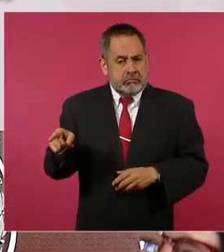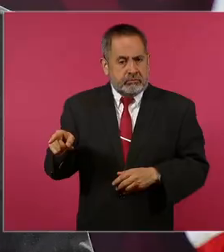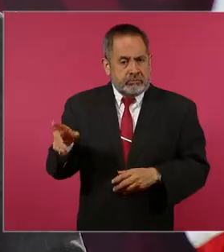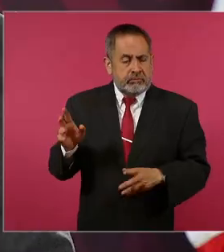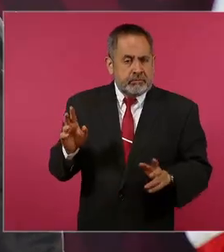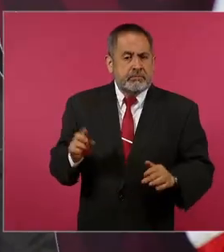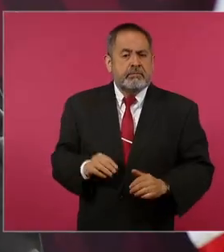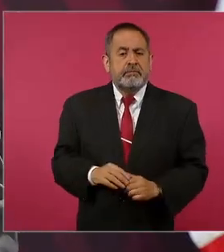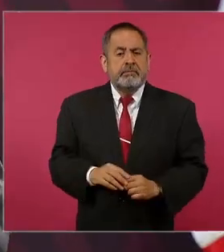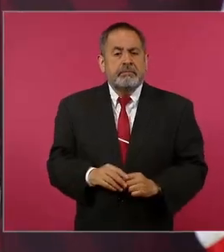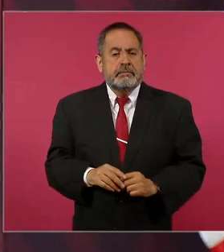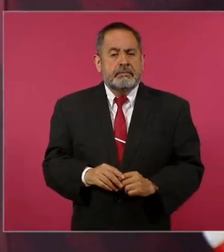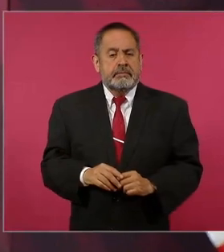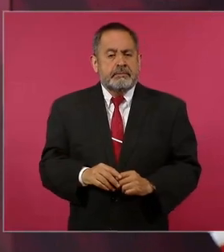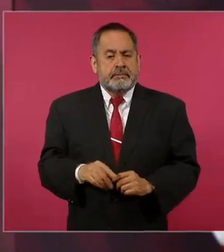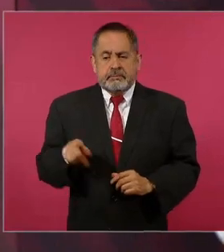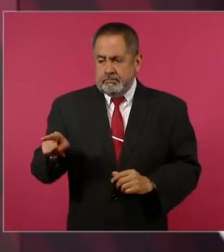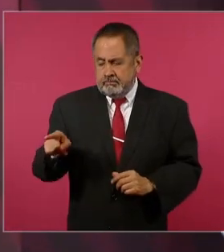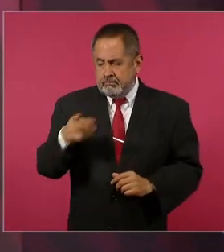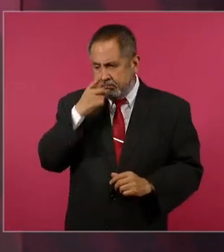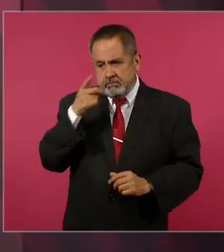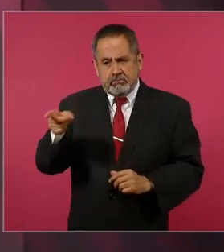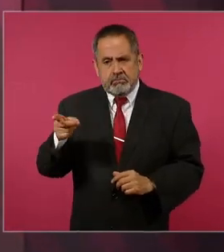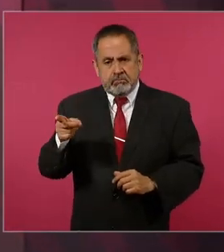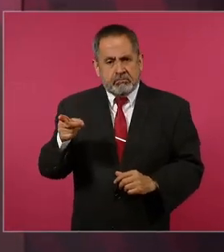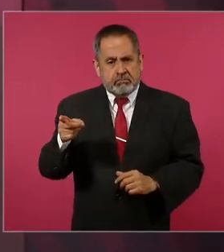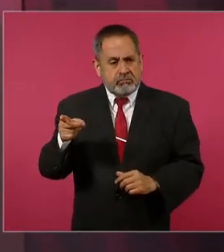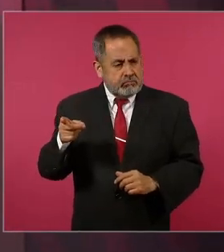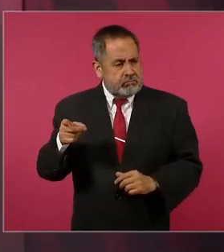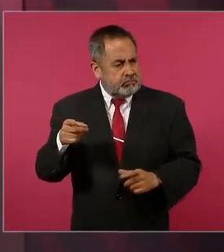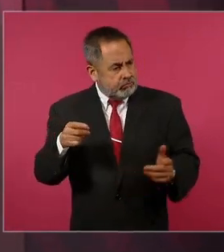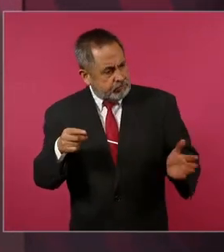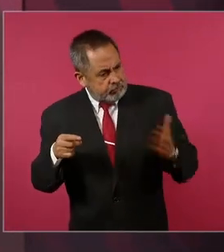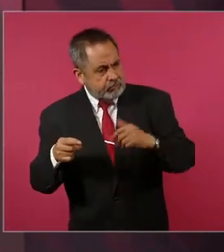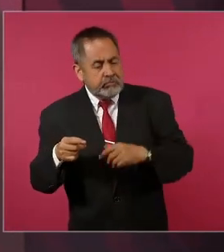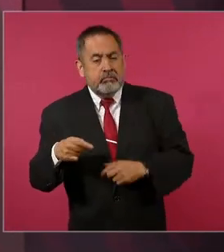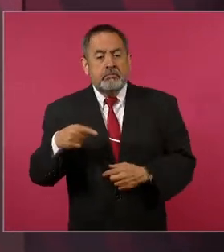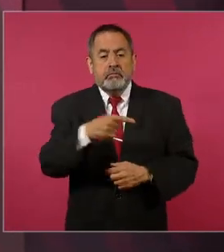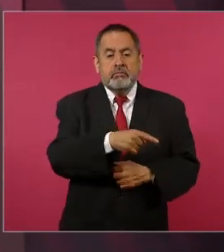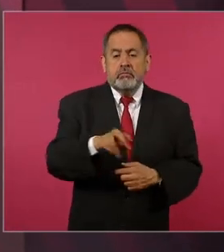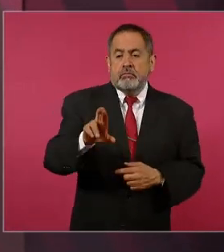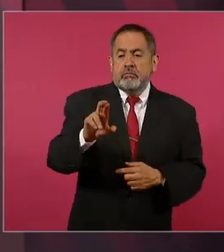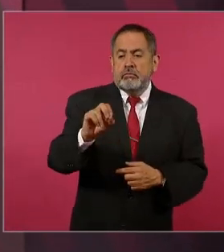lo aceptó Rogelio Ramírez de la O,